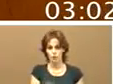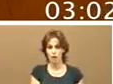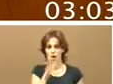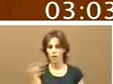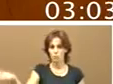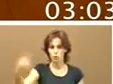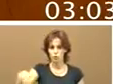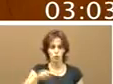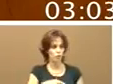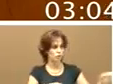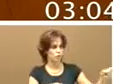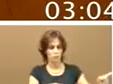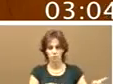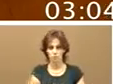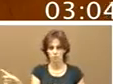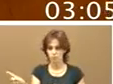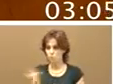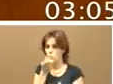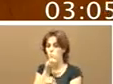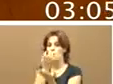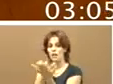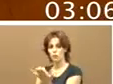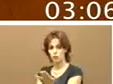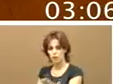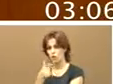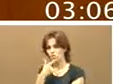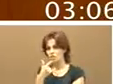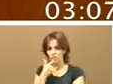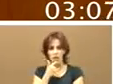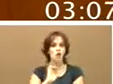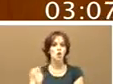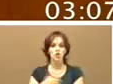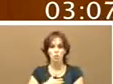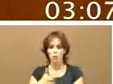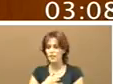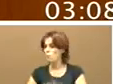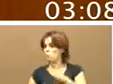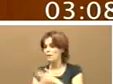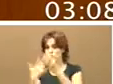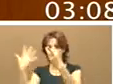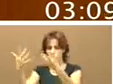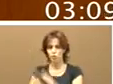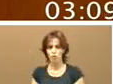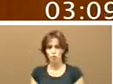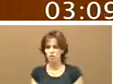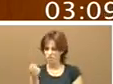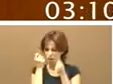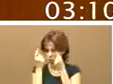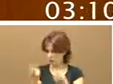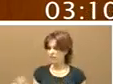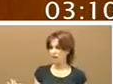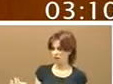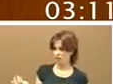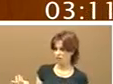firman un manifiesto diciendo que no se puede subir de 8 pero se dan ustedes cuenta